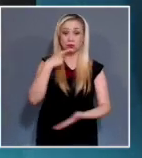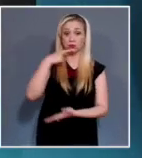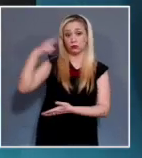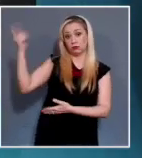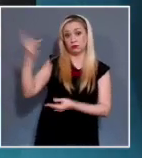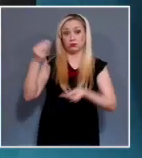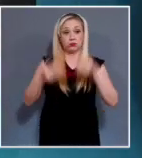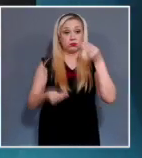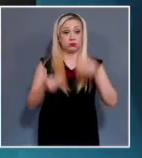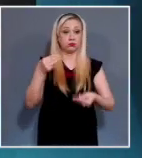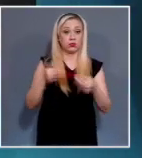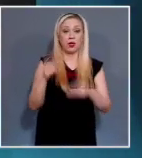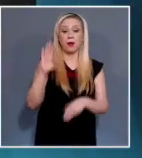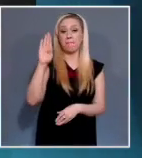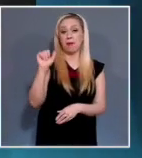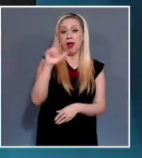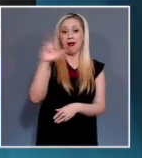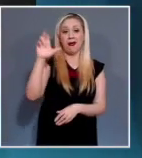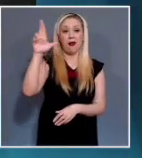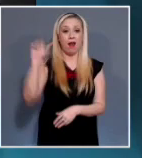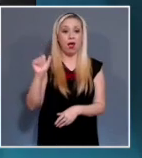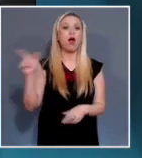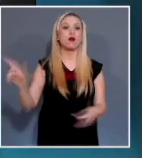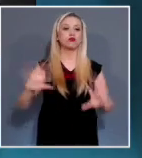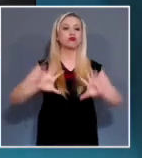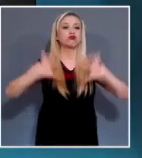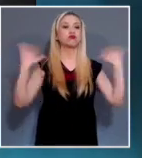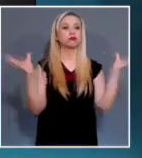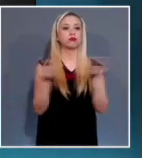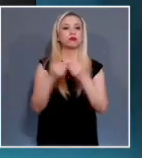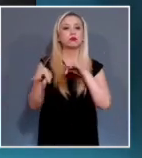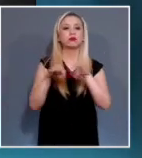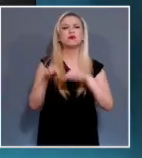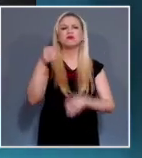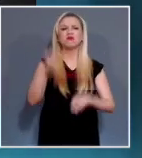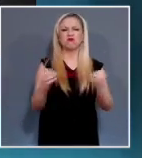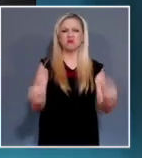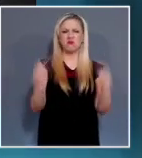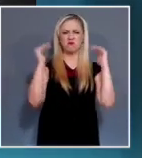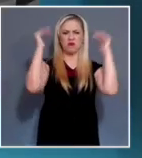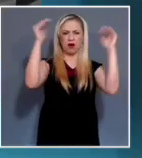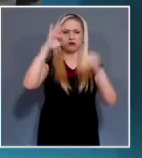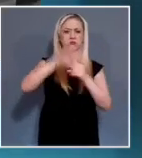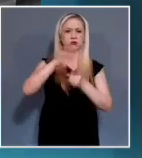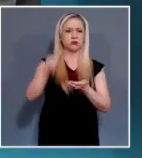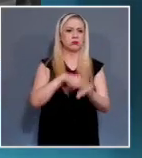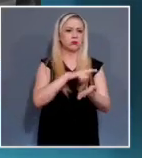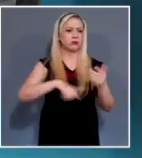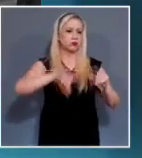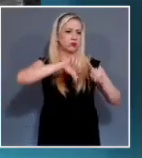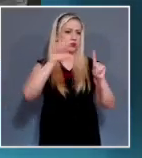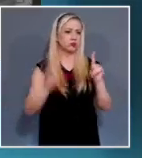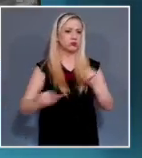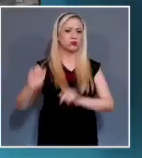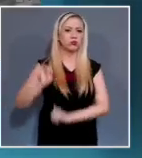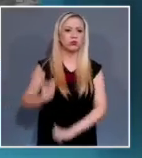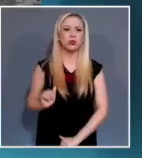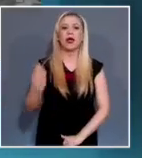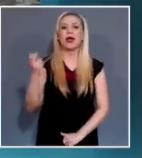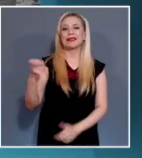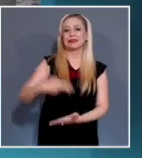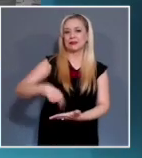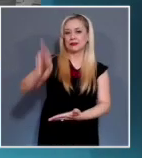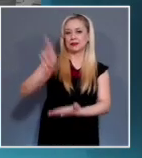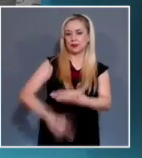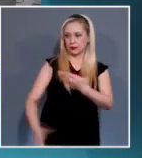Fuentes Barrera, integrante de la Sala Superior del Tribunal Electoral del Poder Judicial de la Federación, durante la firma de colaboración